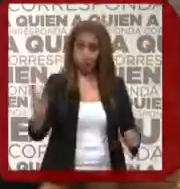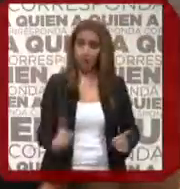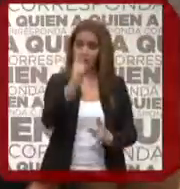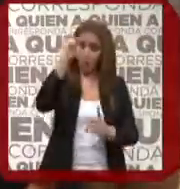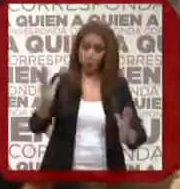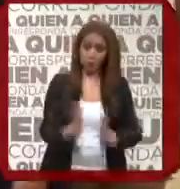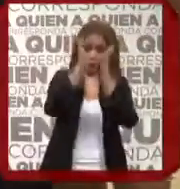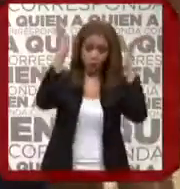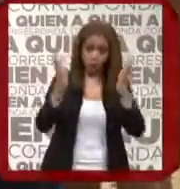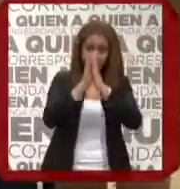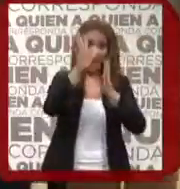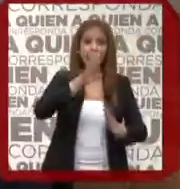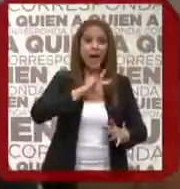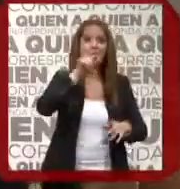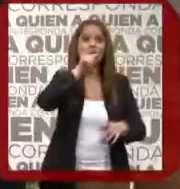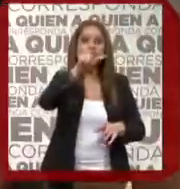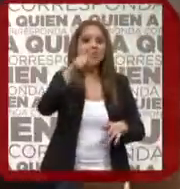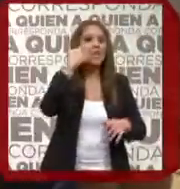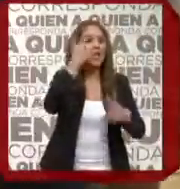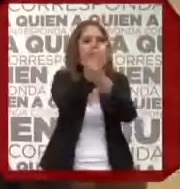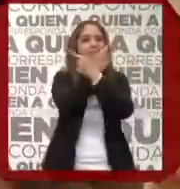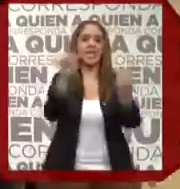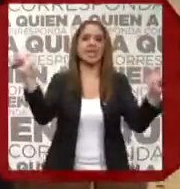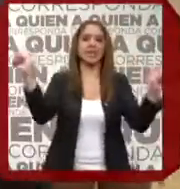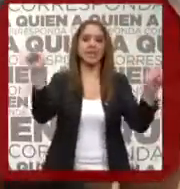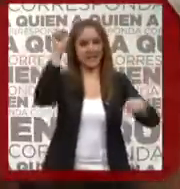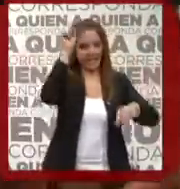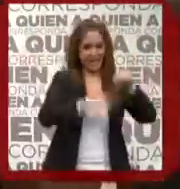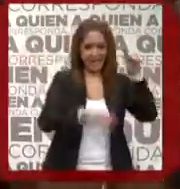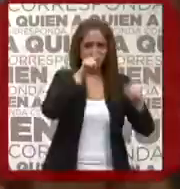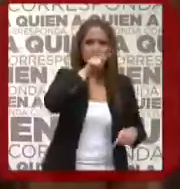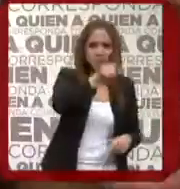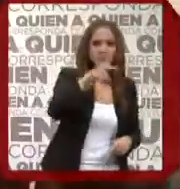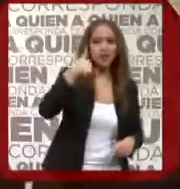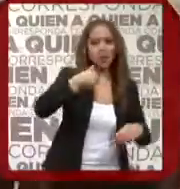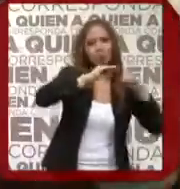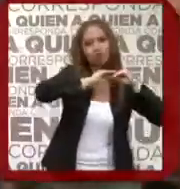de la Revolución. Pongan mi Twitter donde quieran, quítense Twitter y yo voy a seguir